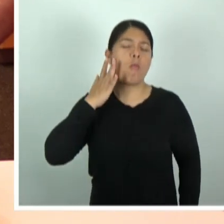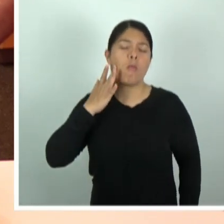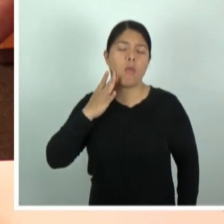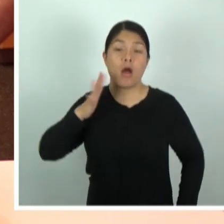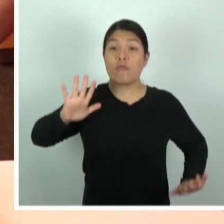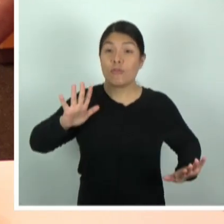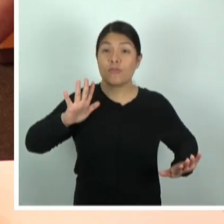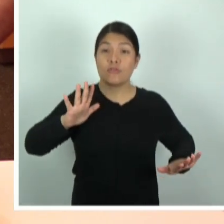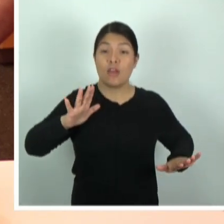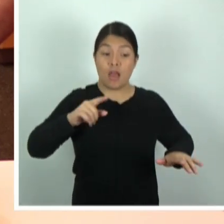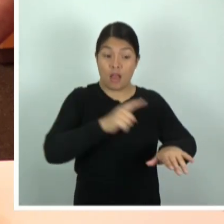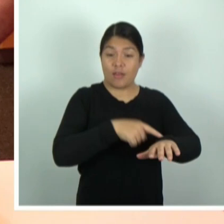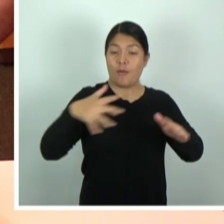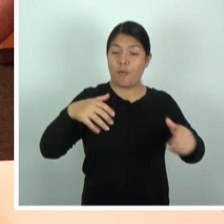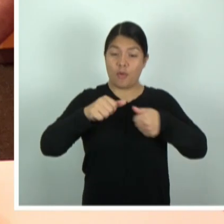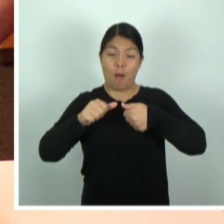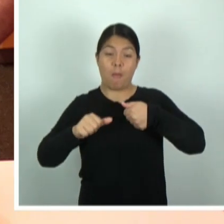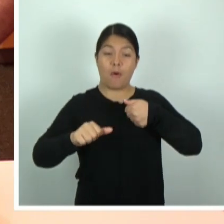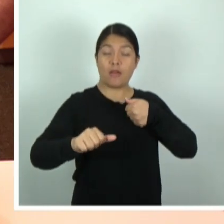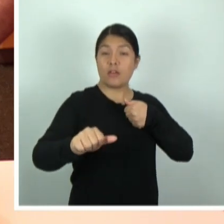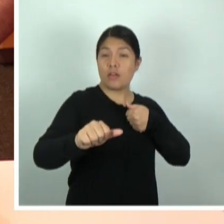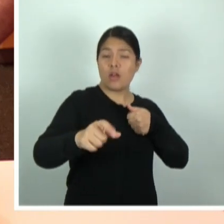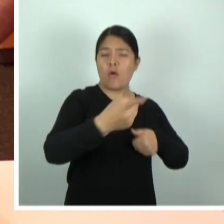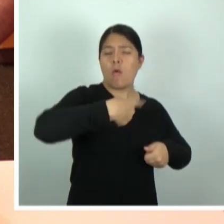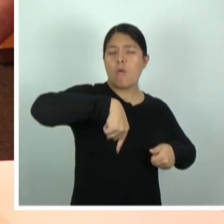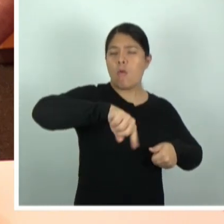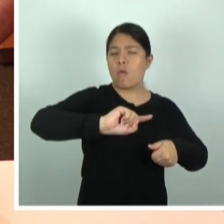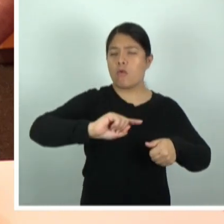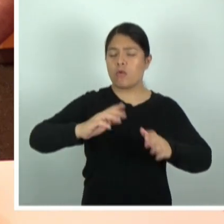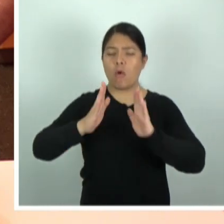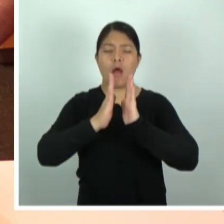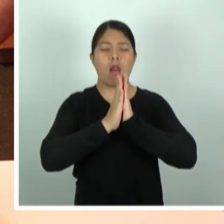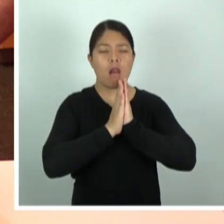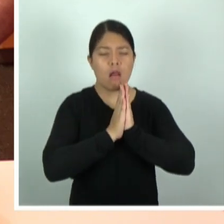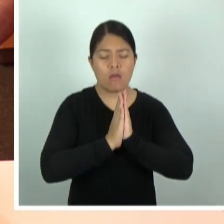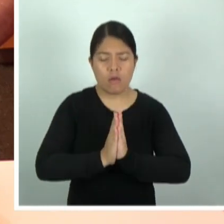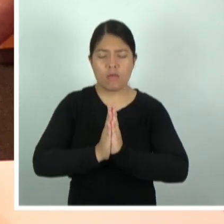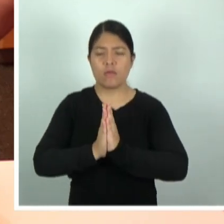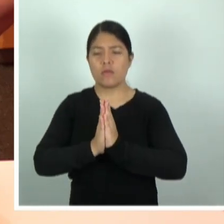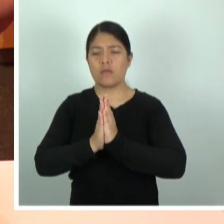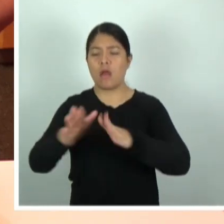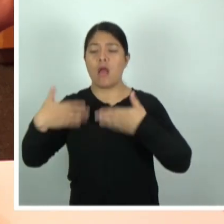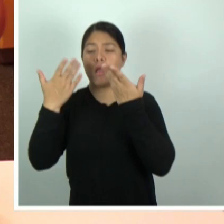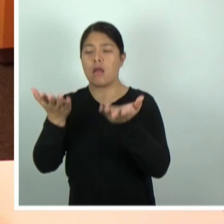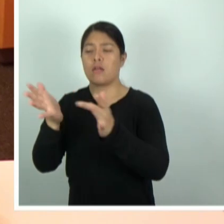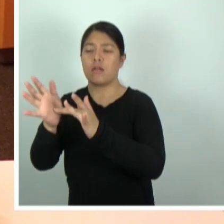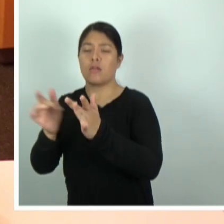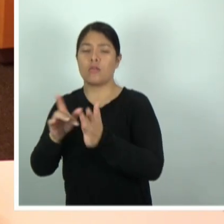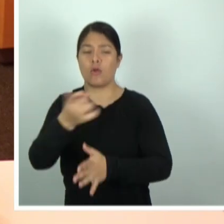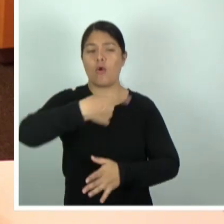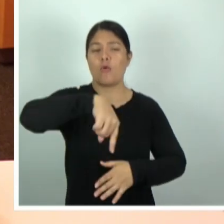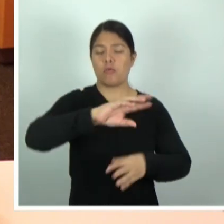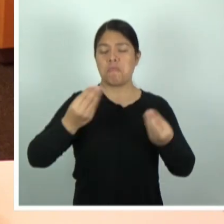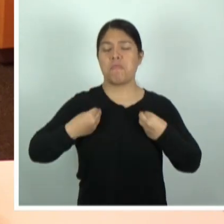ese momento vivimos bajo la santidad y la gracia de Jesucristo. Por eso,